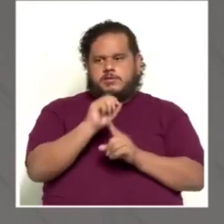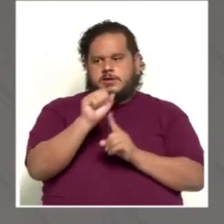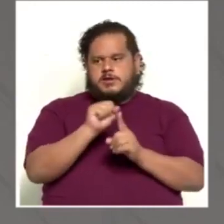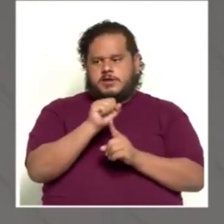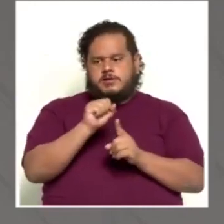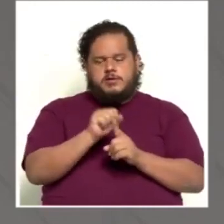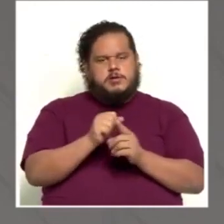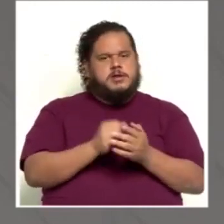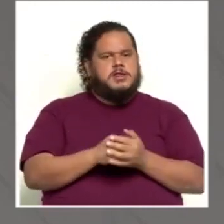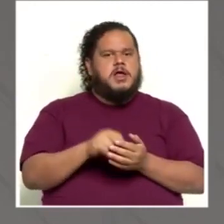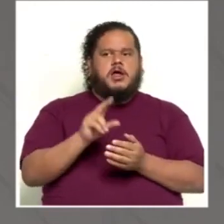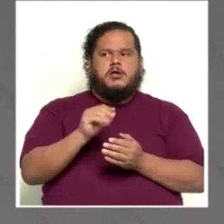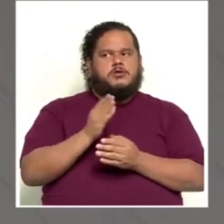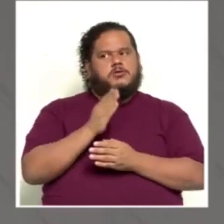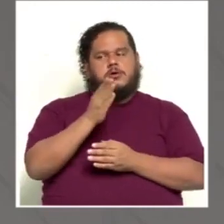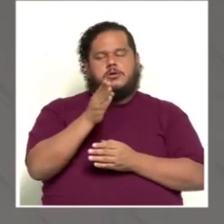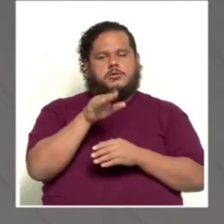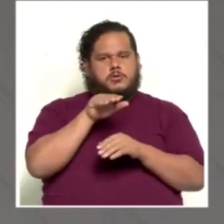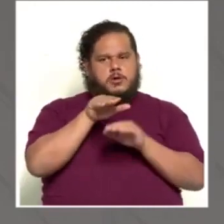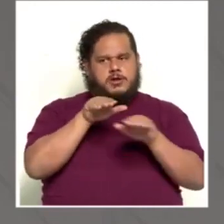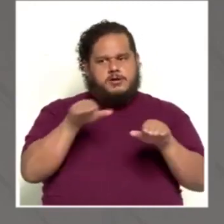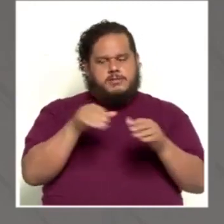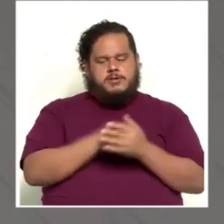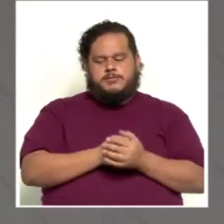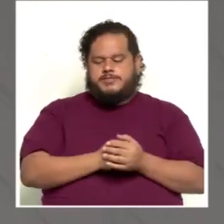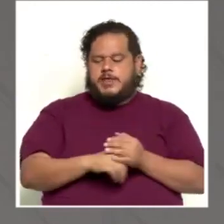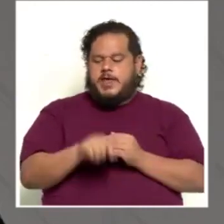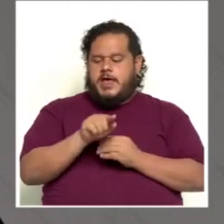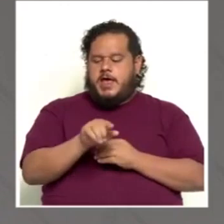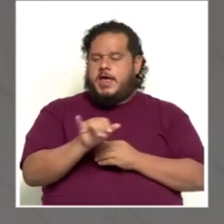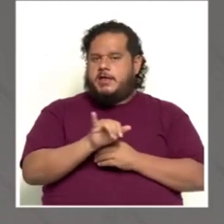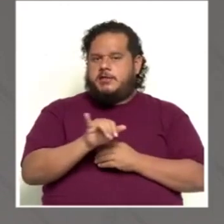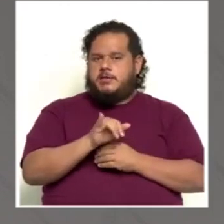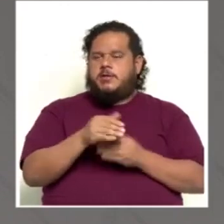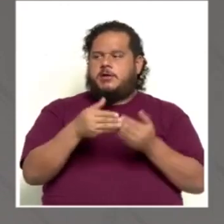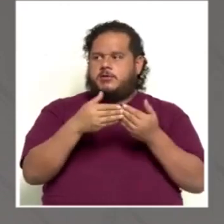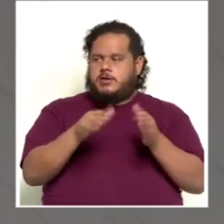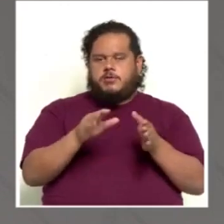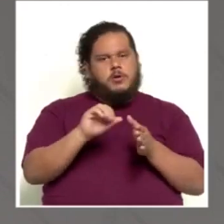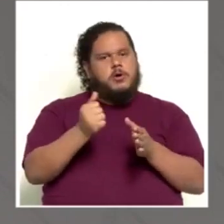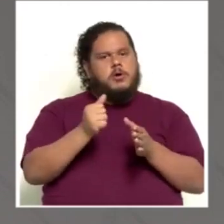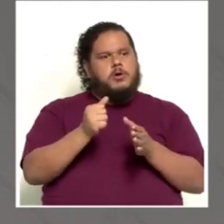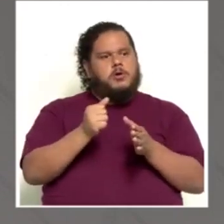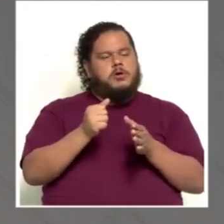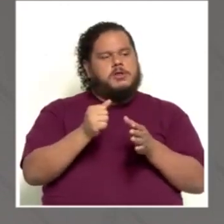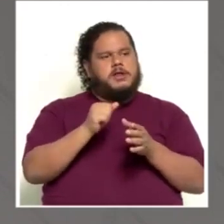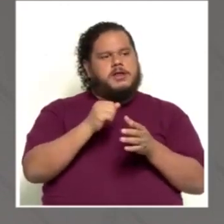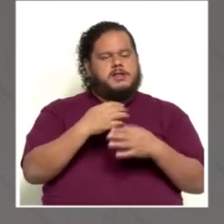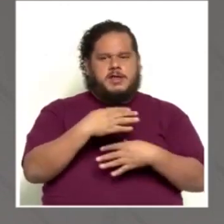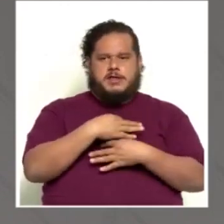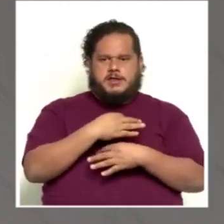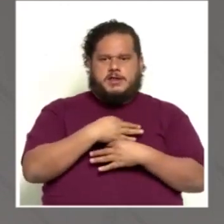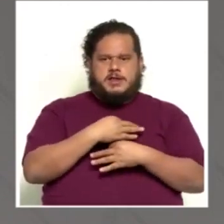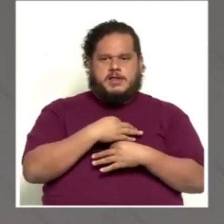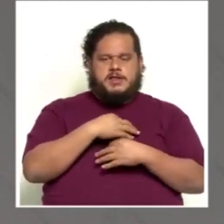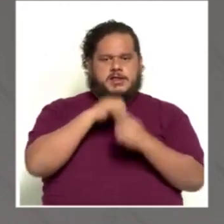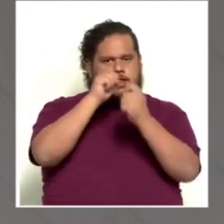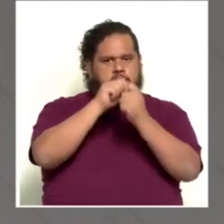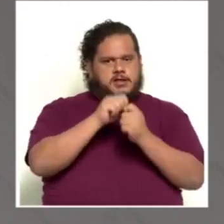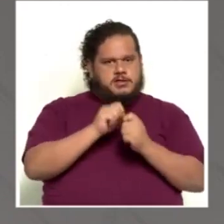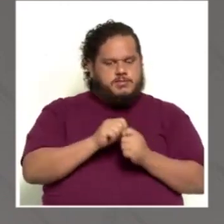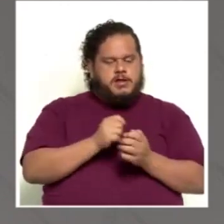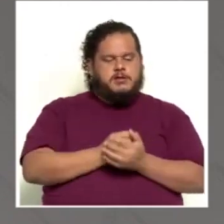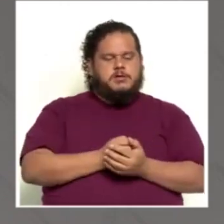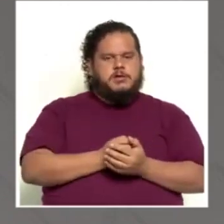circunstancias no acudió al llamado. Esto además nos abrió otra serie de interesantes aspectos, y es